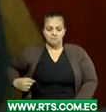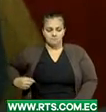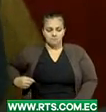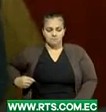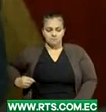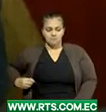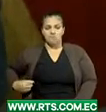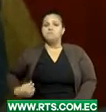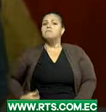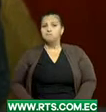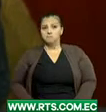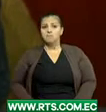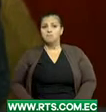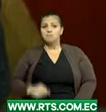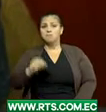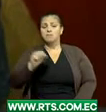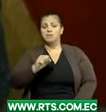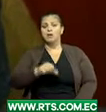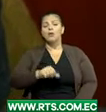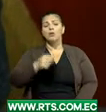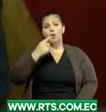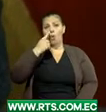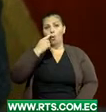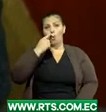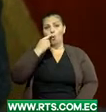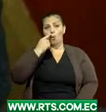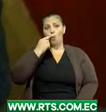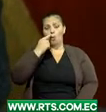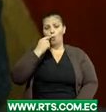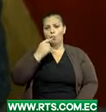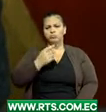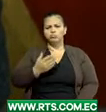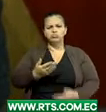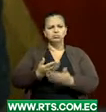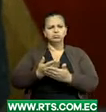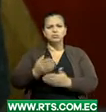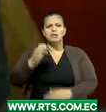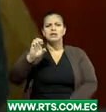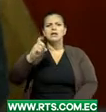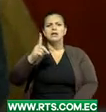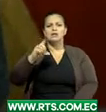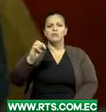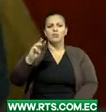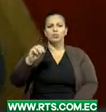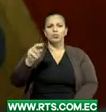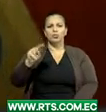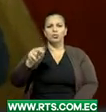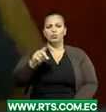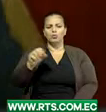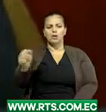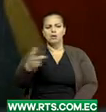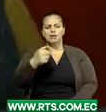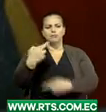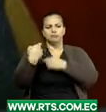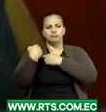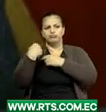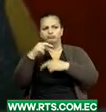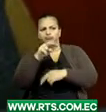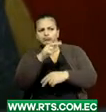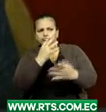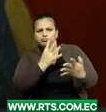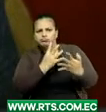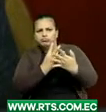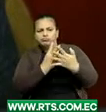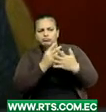hay que hacer que recuperen el cariño por vivir, el cariño por la sociedad. Hay que tratarlos bien. Deben estar encerrados por el peligro